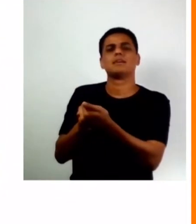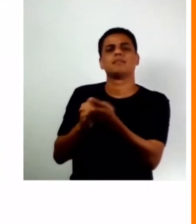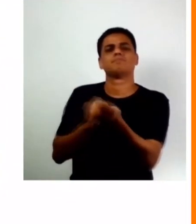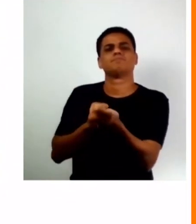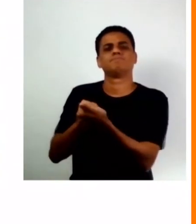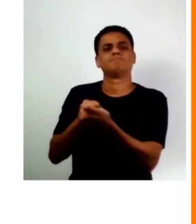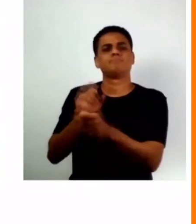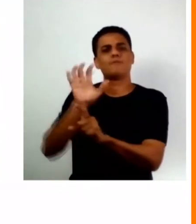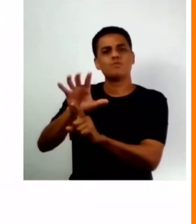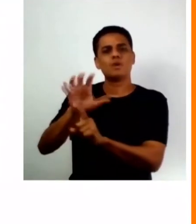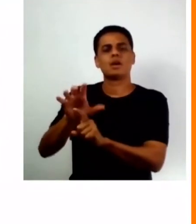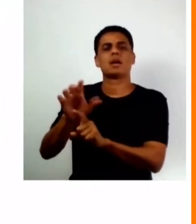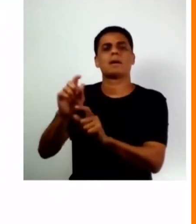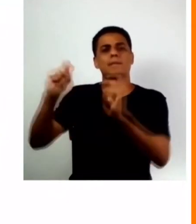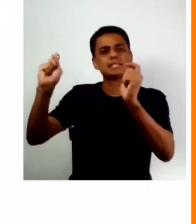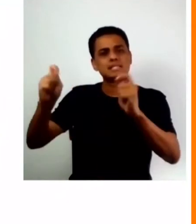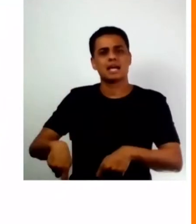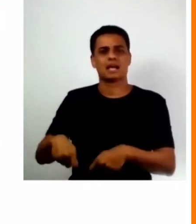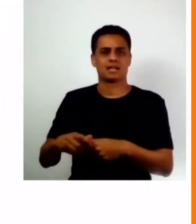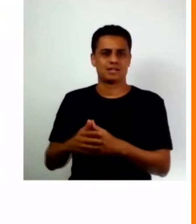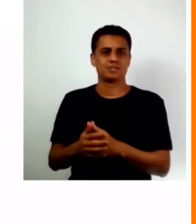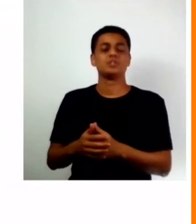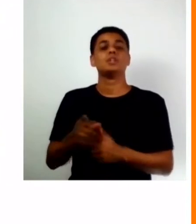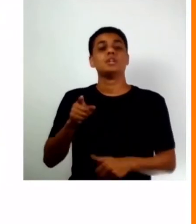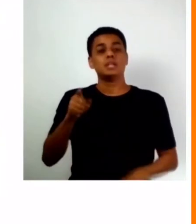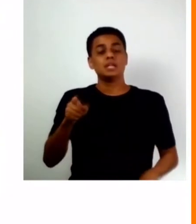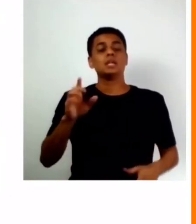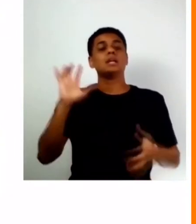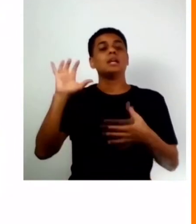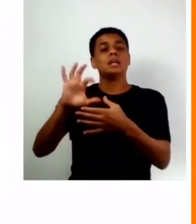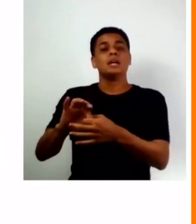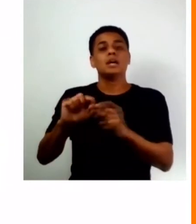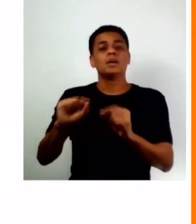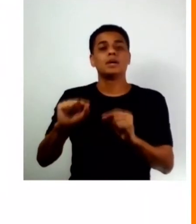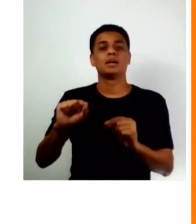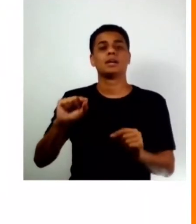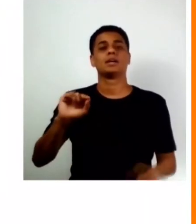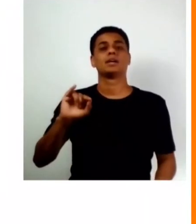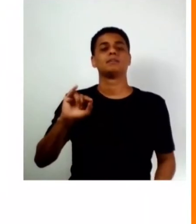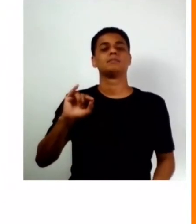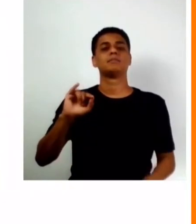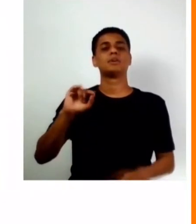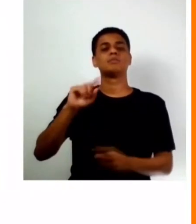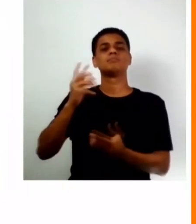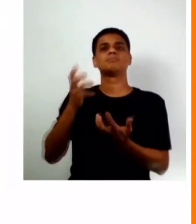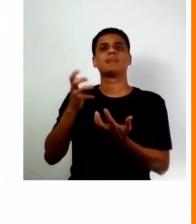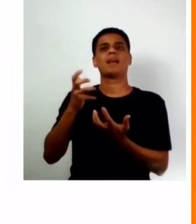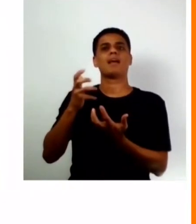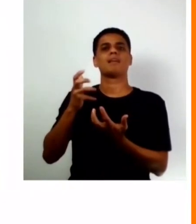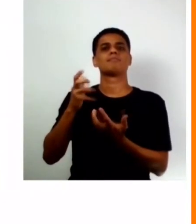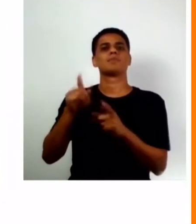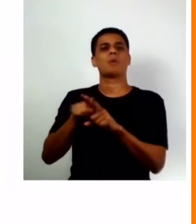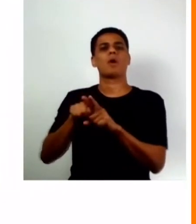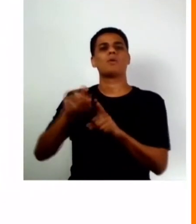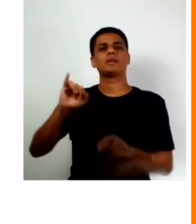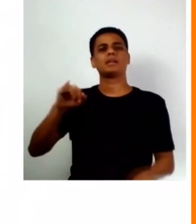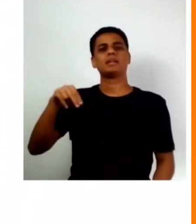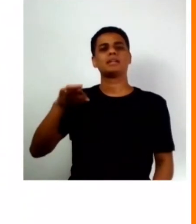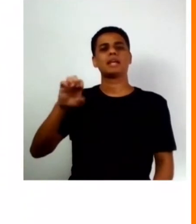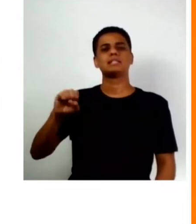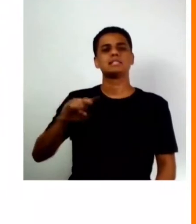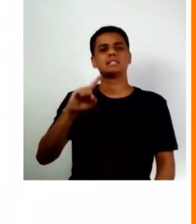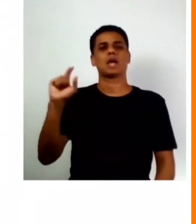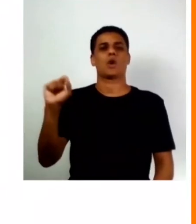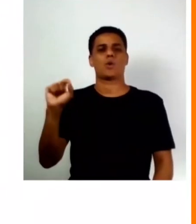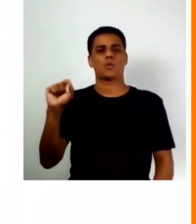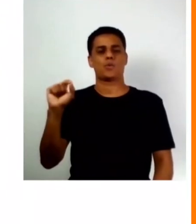le llamamos la intencionalidade, é a dizer, non emerge o desarrollo desde a cultura espontaneamente,